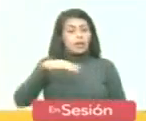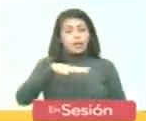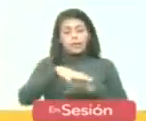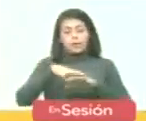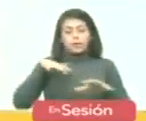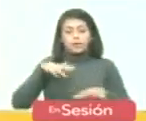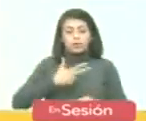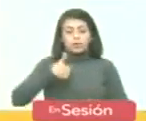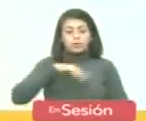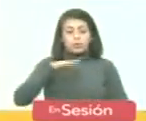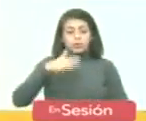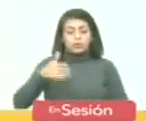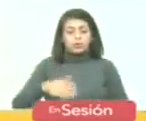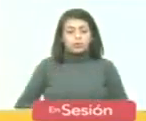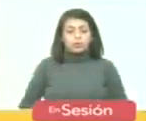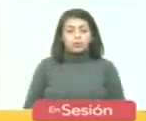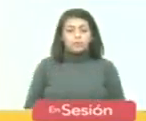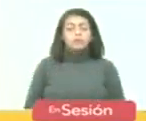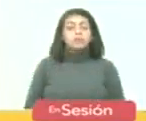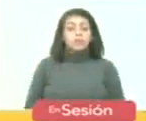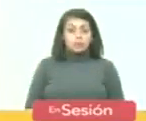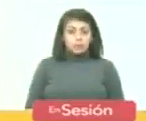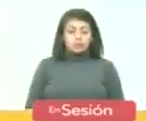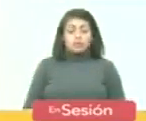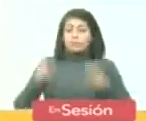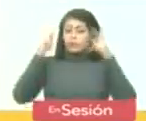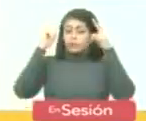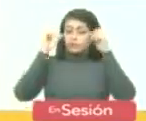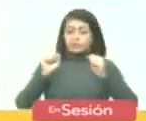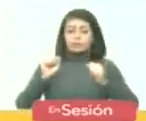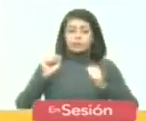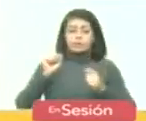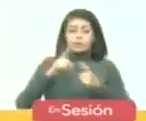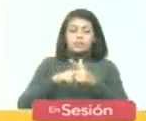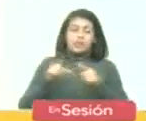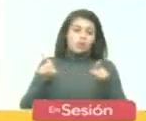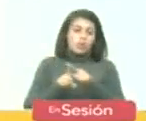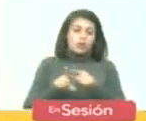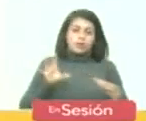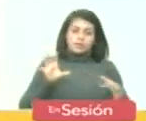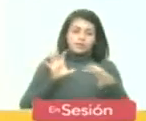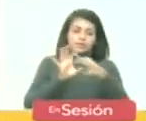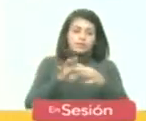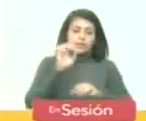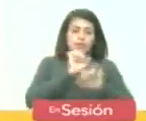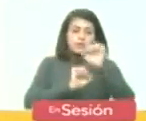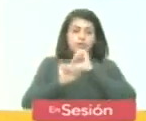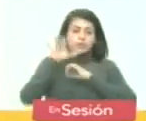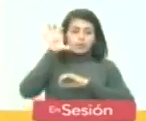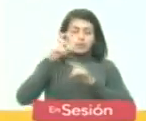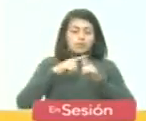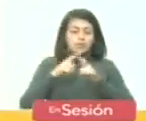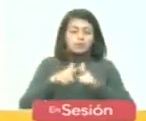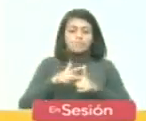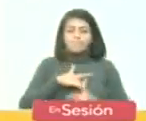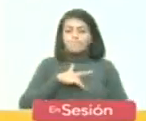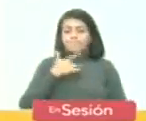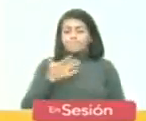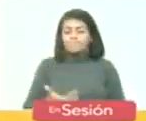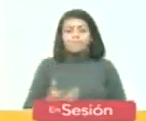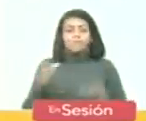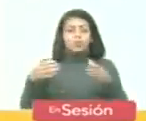porque nosotros cuando nacimos en el ejercicio de la profesión nos casamos de una vez con la defensa de la patria, y lastimosamente un